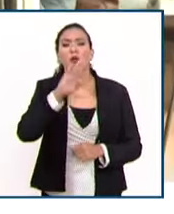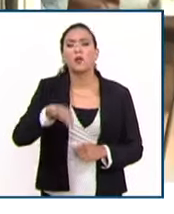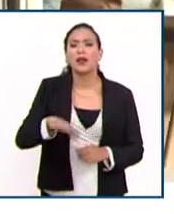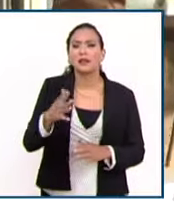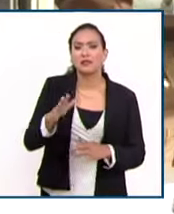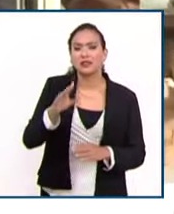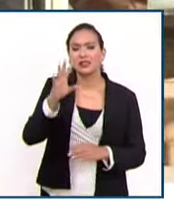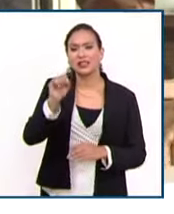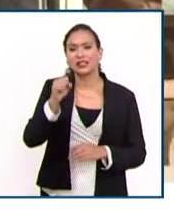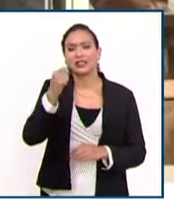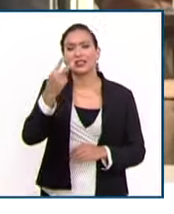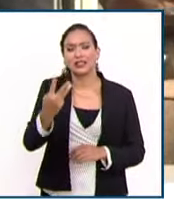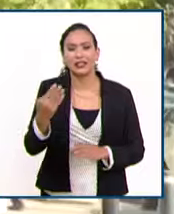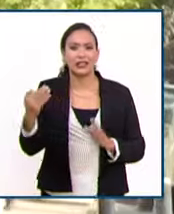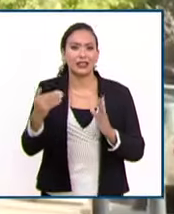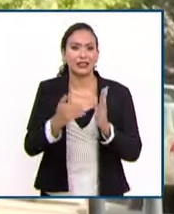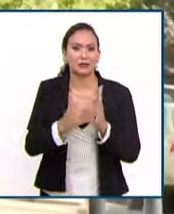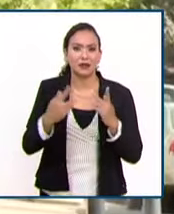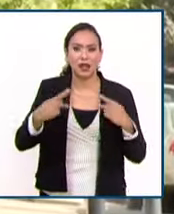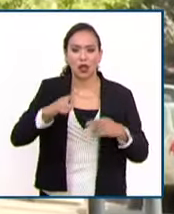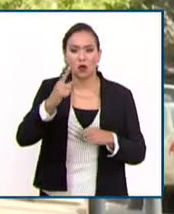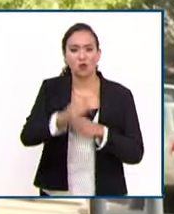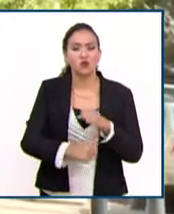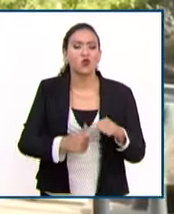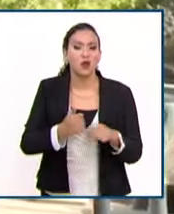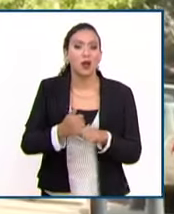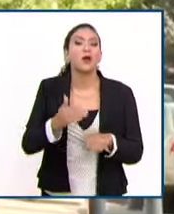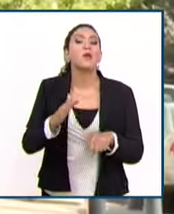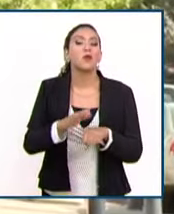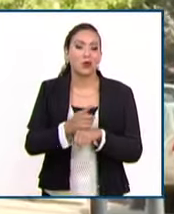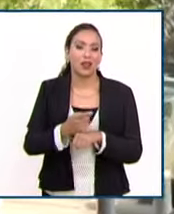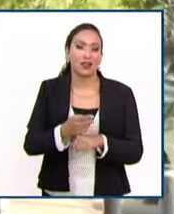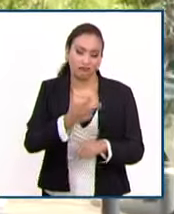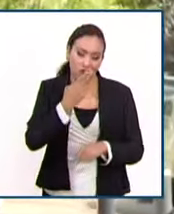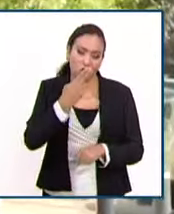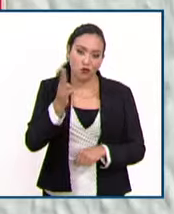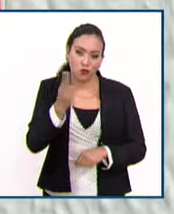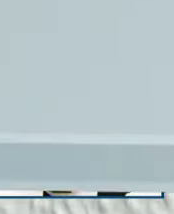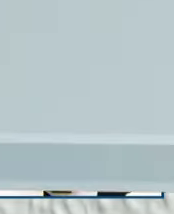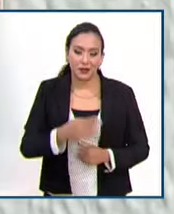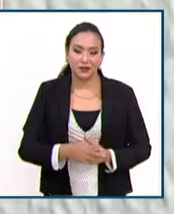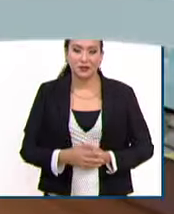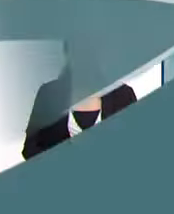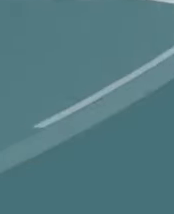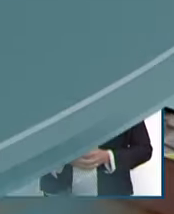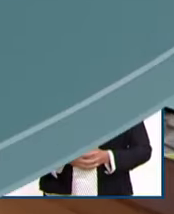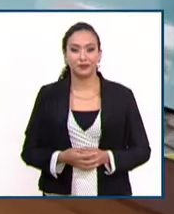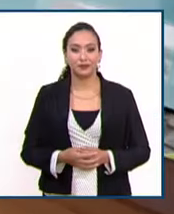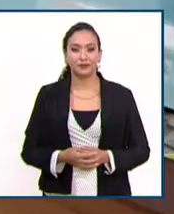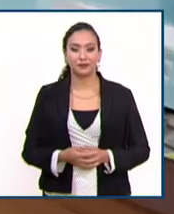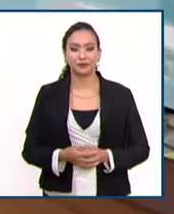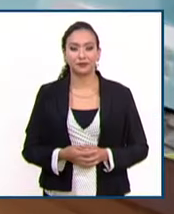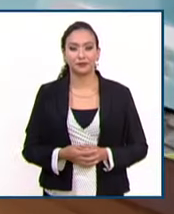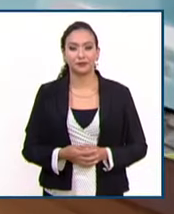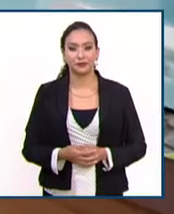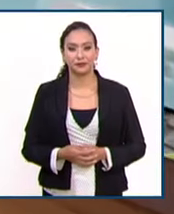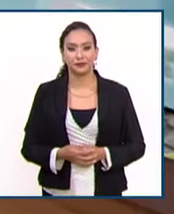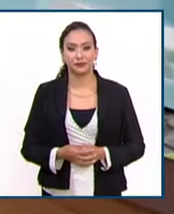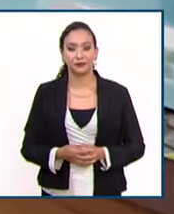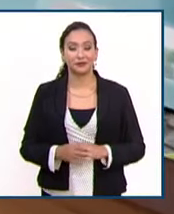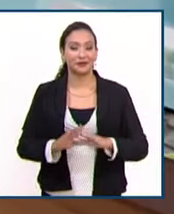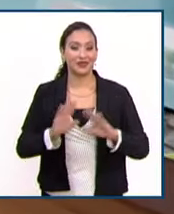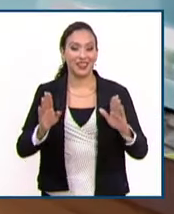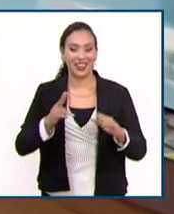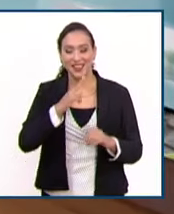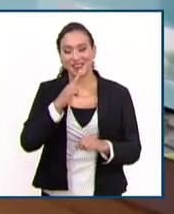63,000 personas por enfermedades asociadas al tabaquismo. Llegamos